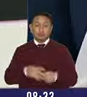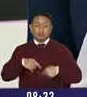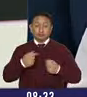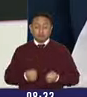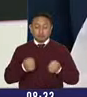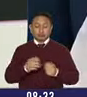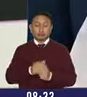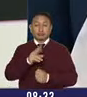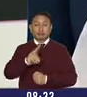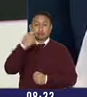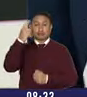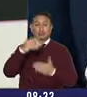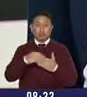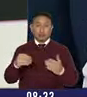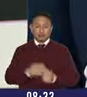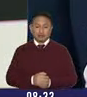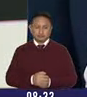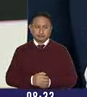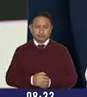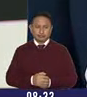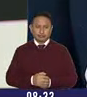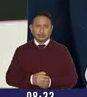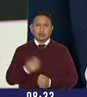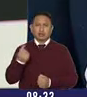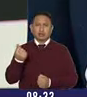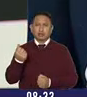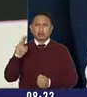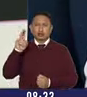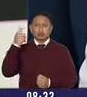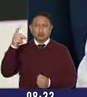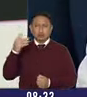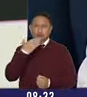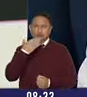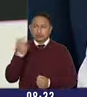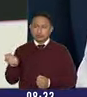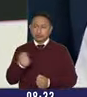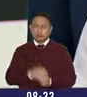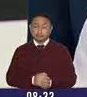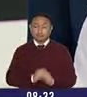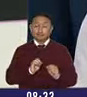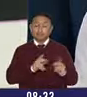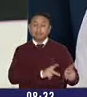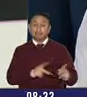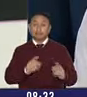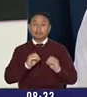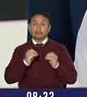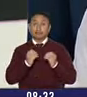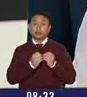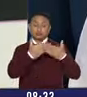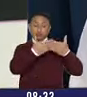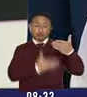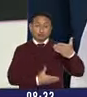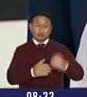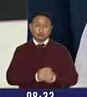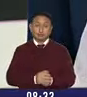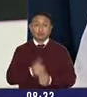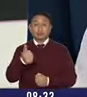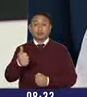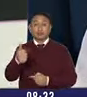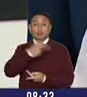entrega de 2 millones de dólares. ¿De dónde usted conseguirá esos 2 millones? Con la planificación, con la organización presupuestaria, desde la